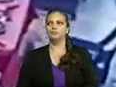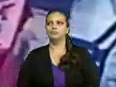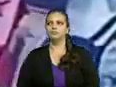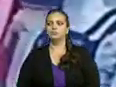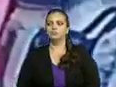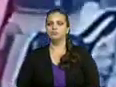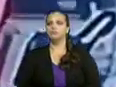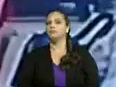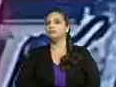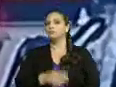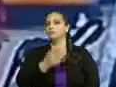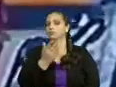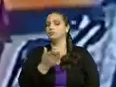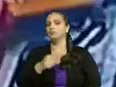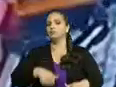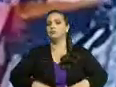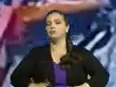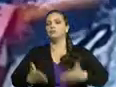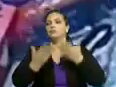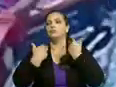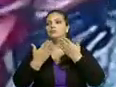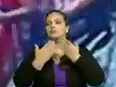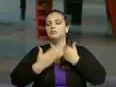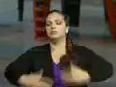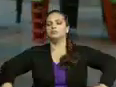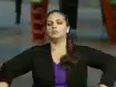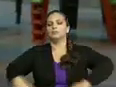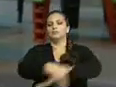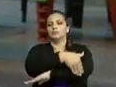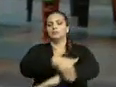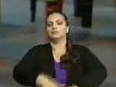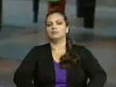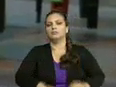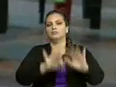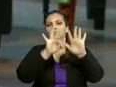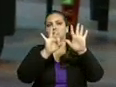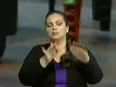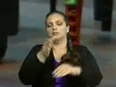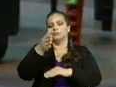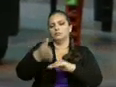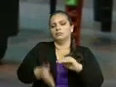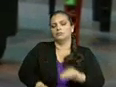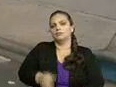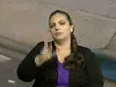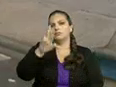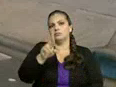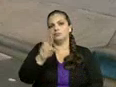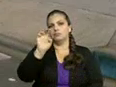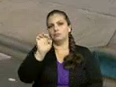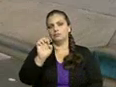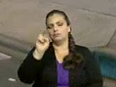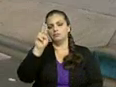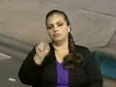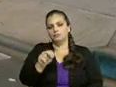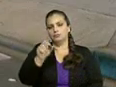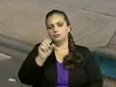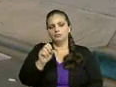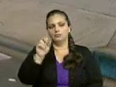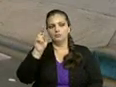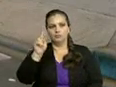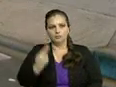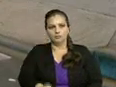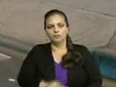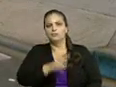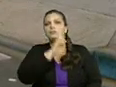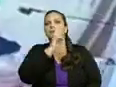Los sicarios los sorprendieron degustando unos cangrejos junto a dos personas en un comedor ubicado en la Octava